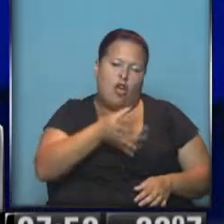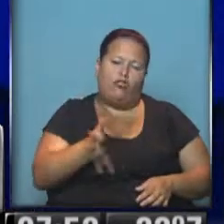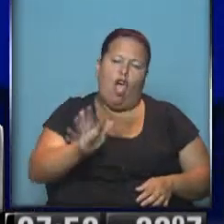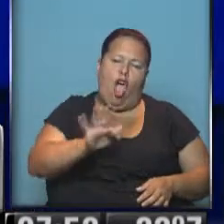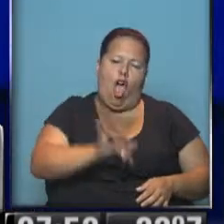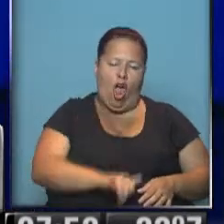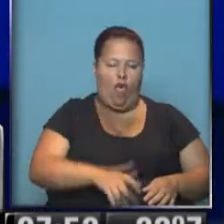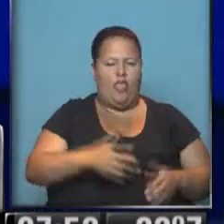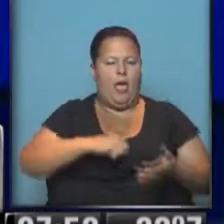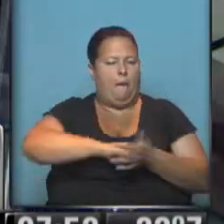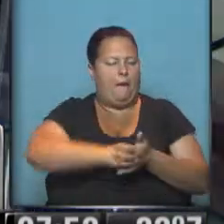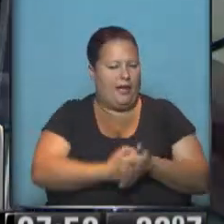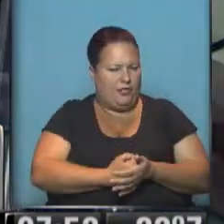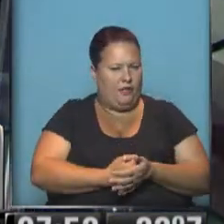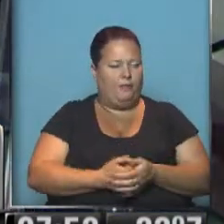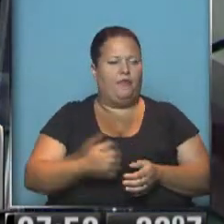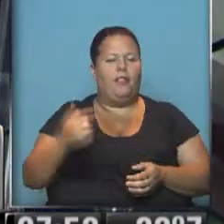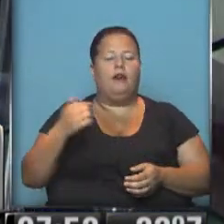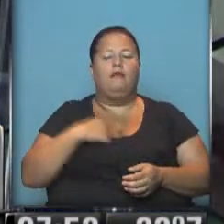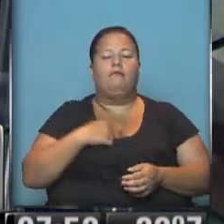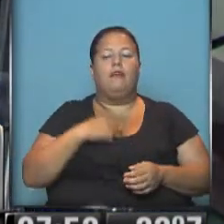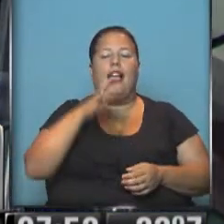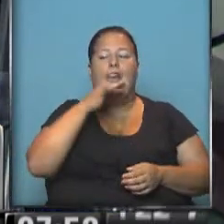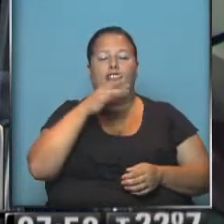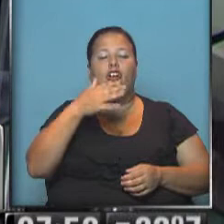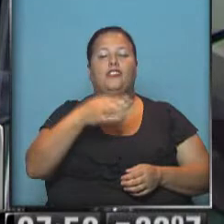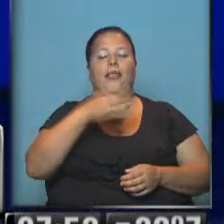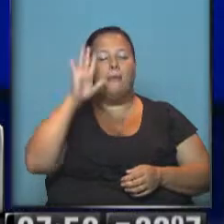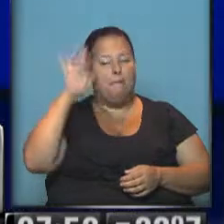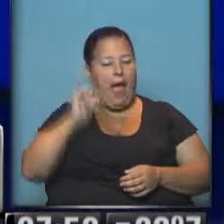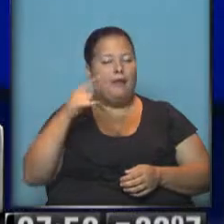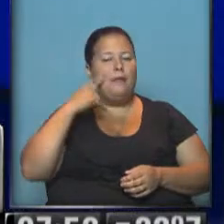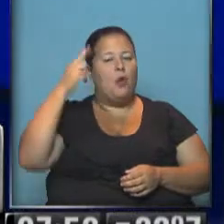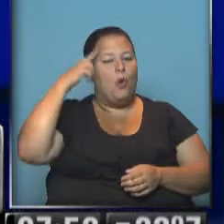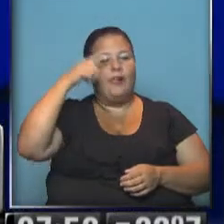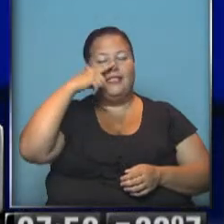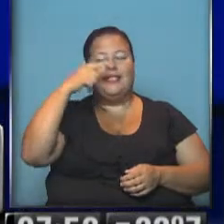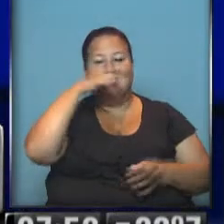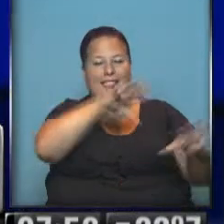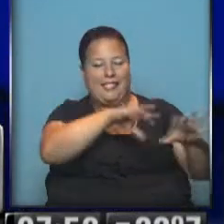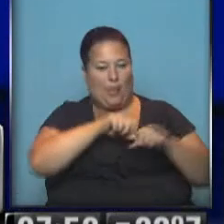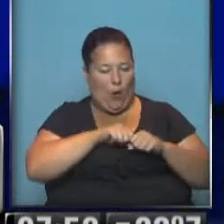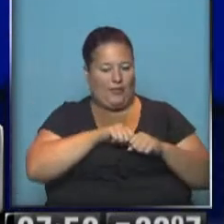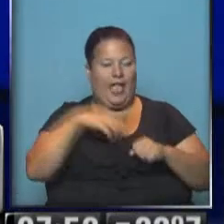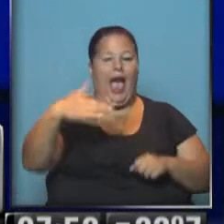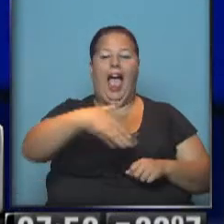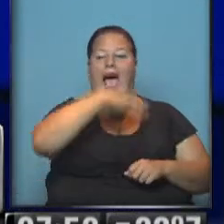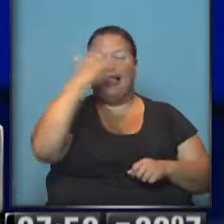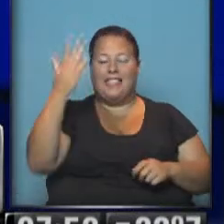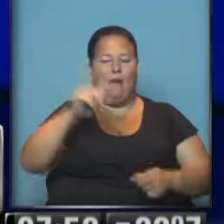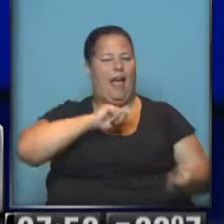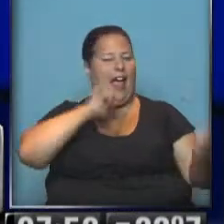los días, la presión. A mí me desaparecen el 14 de marzo de 1977. La asamblea de todo el